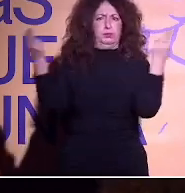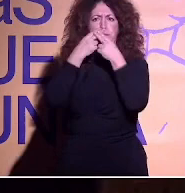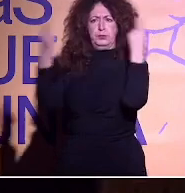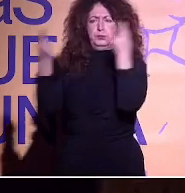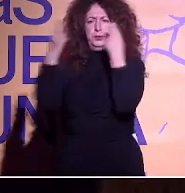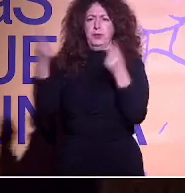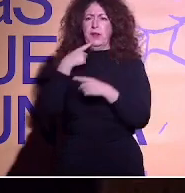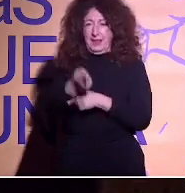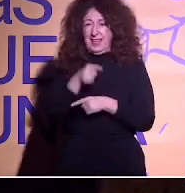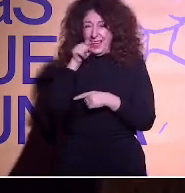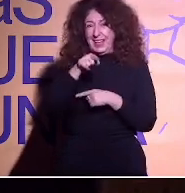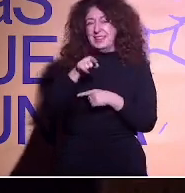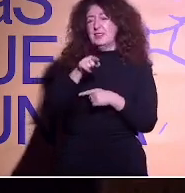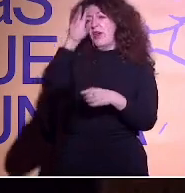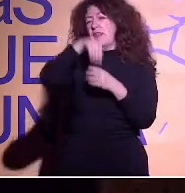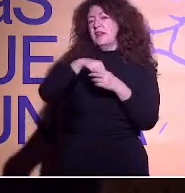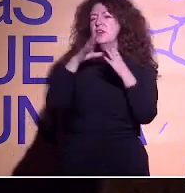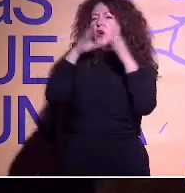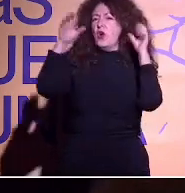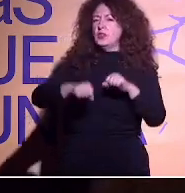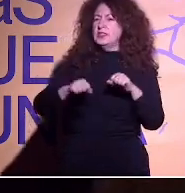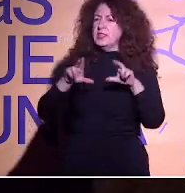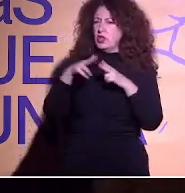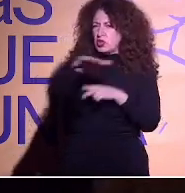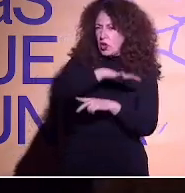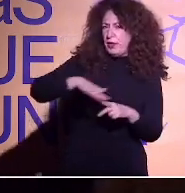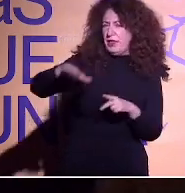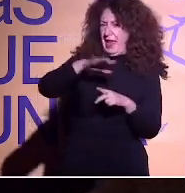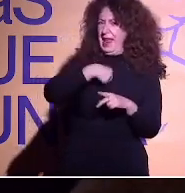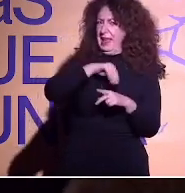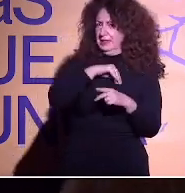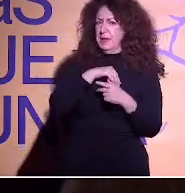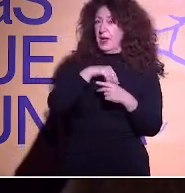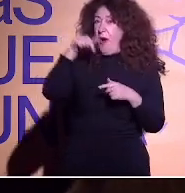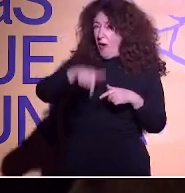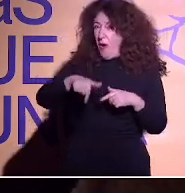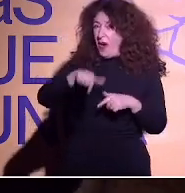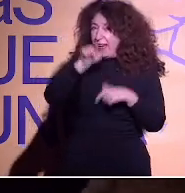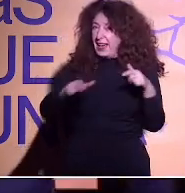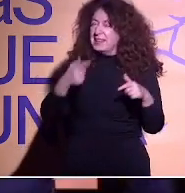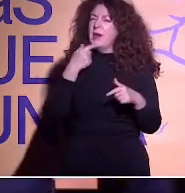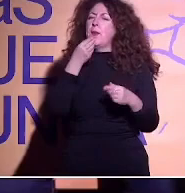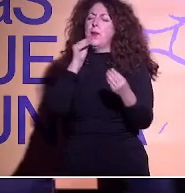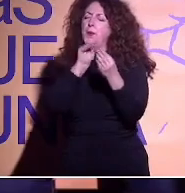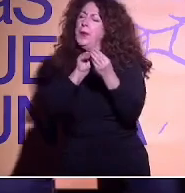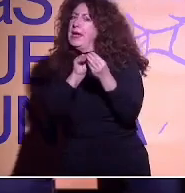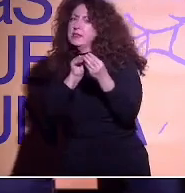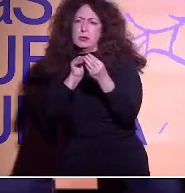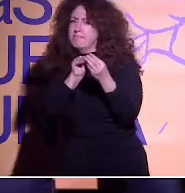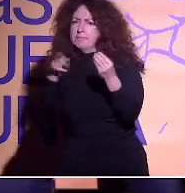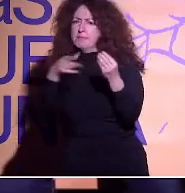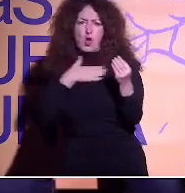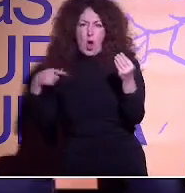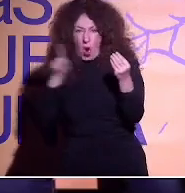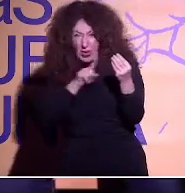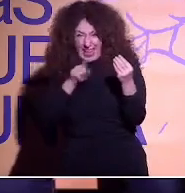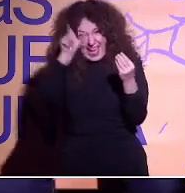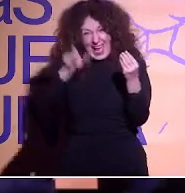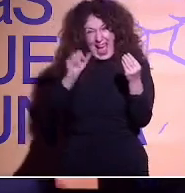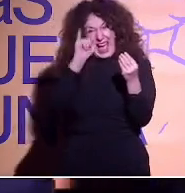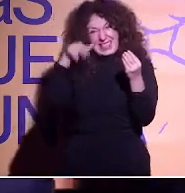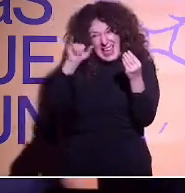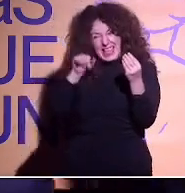también del consenso social en España hoy todo el mundo entiende que el beso no consentido aen hermoso es